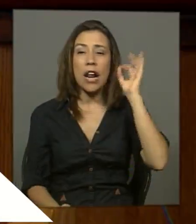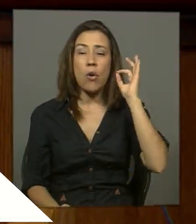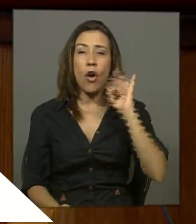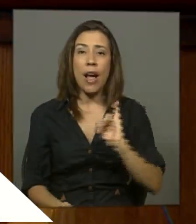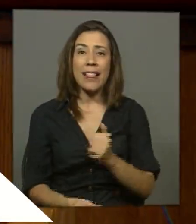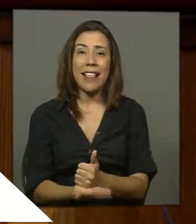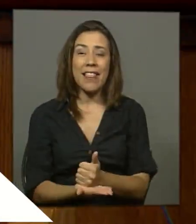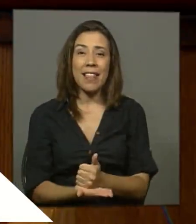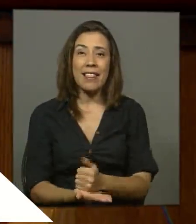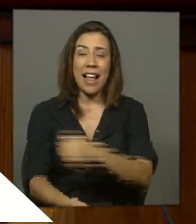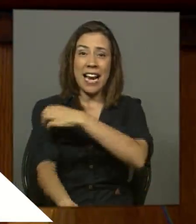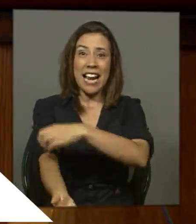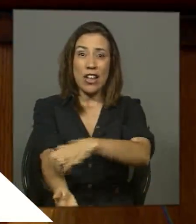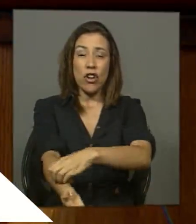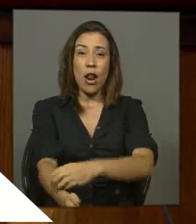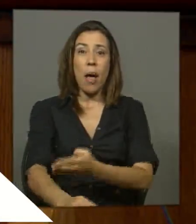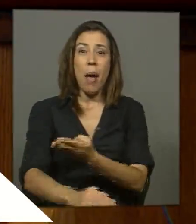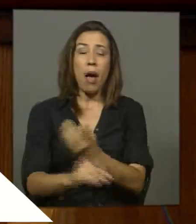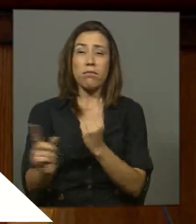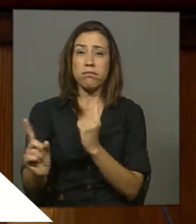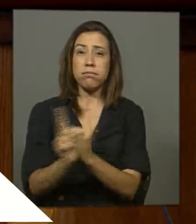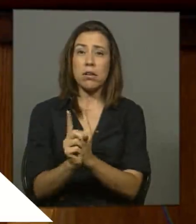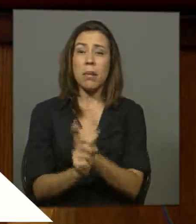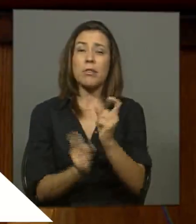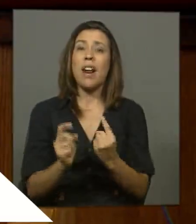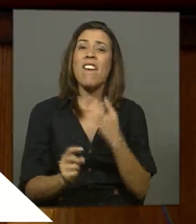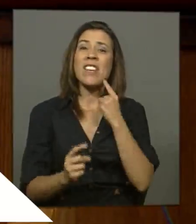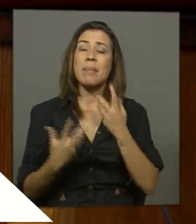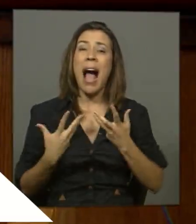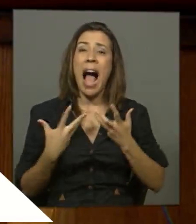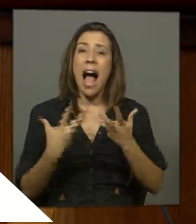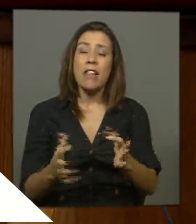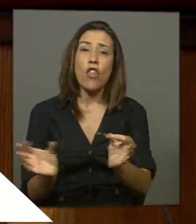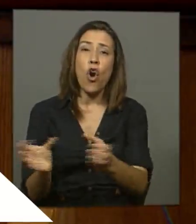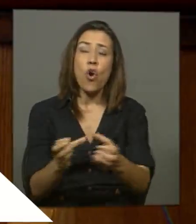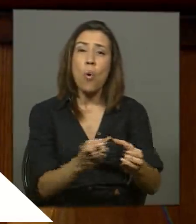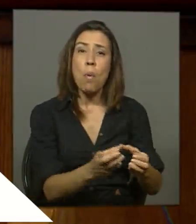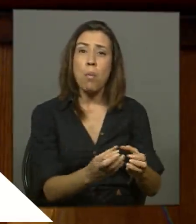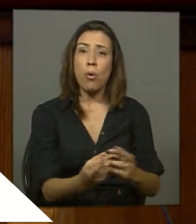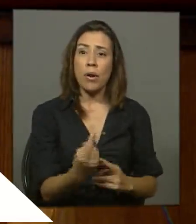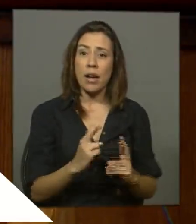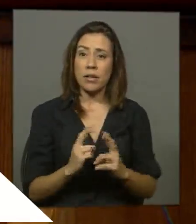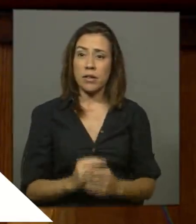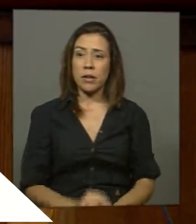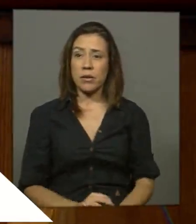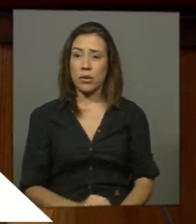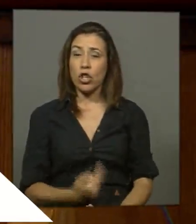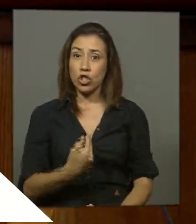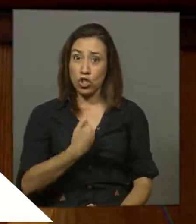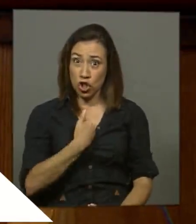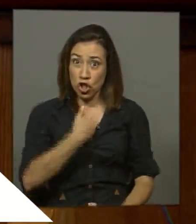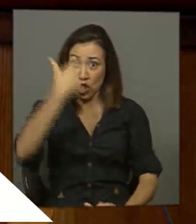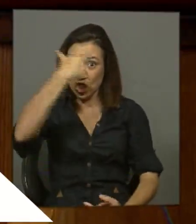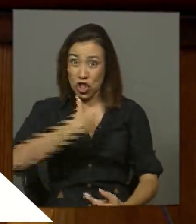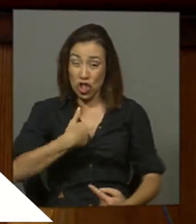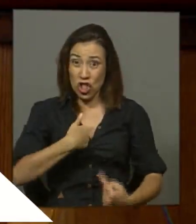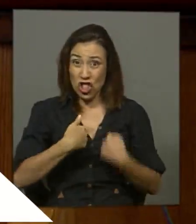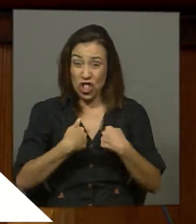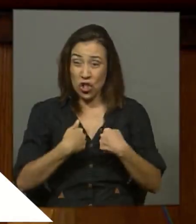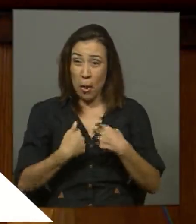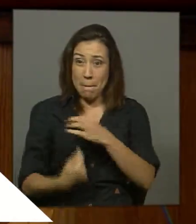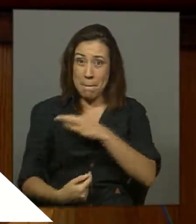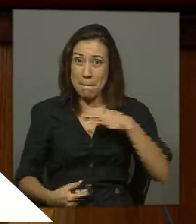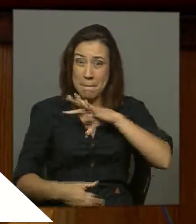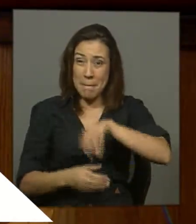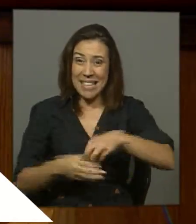intendente regional ha sostenido con Víctimas de ataques o agrupaciones involucradas yo mismo ministro